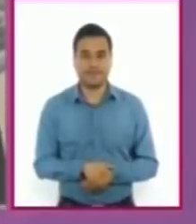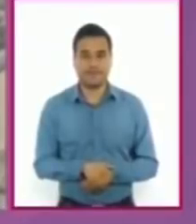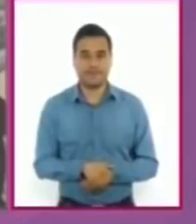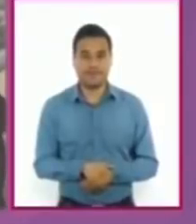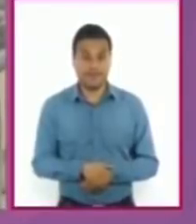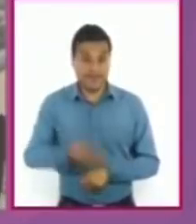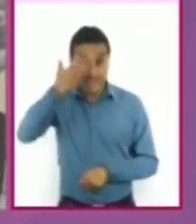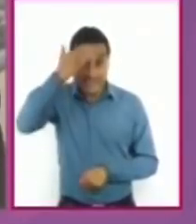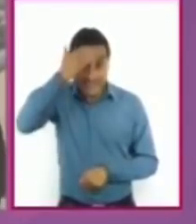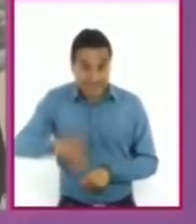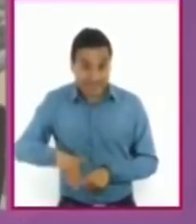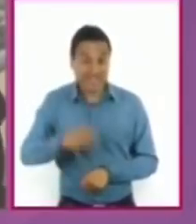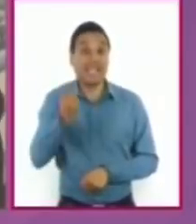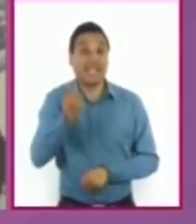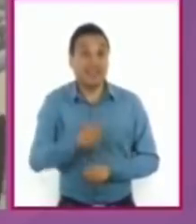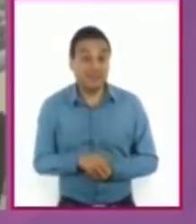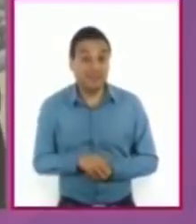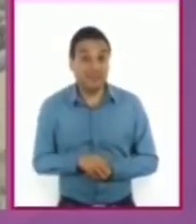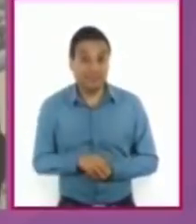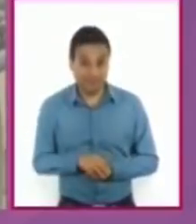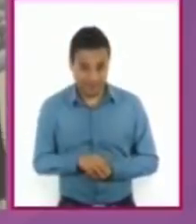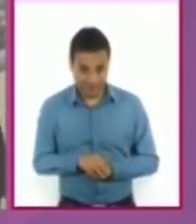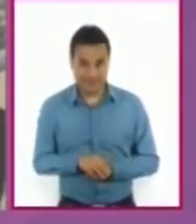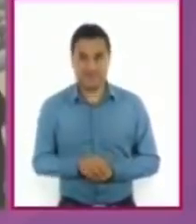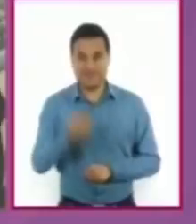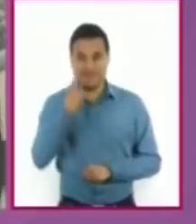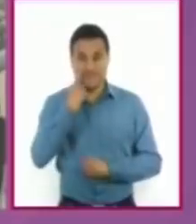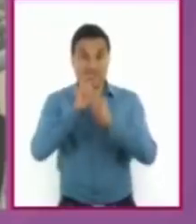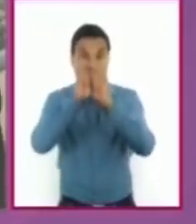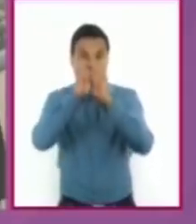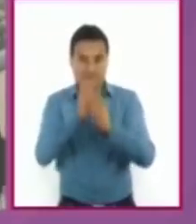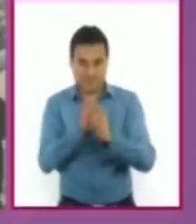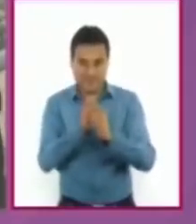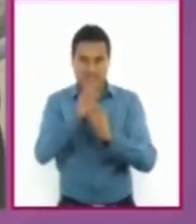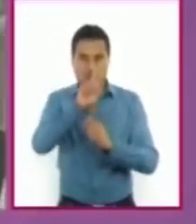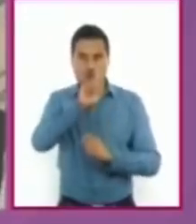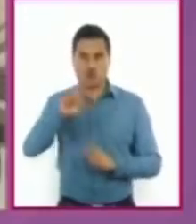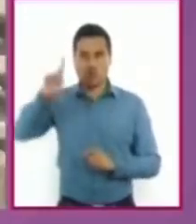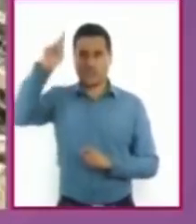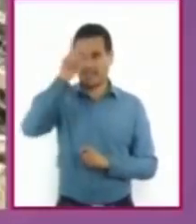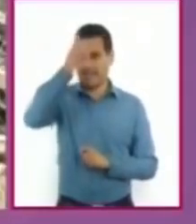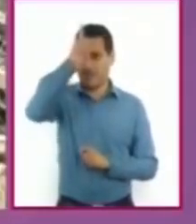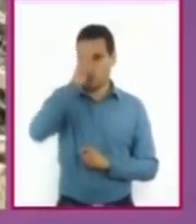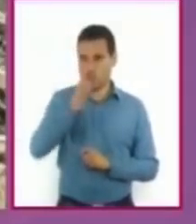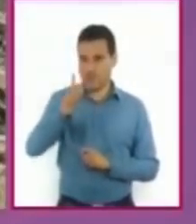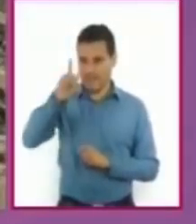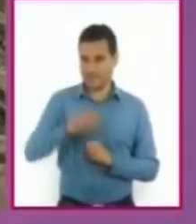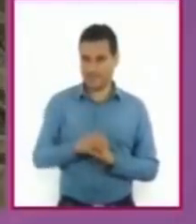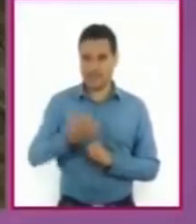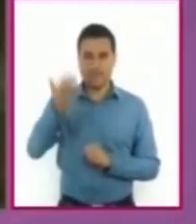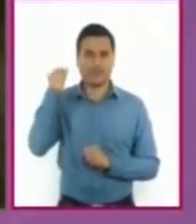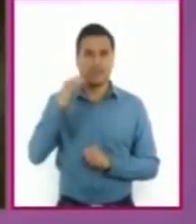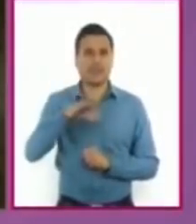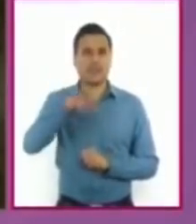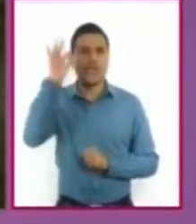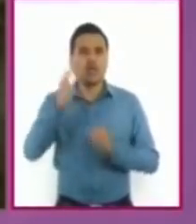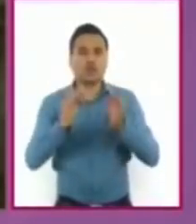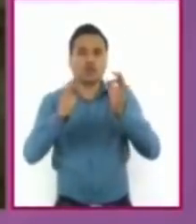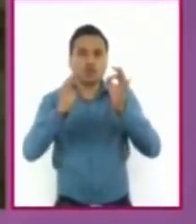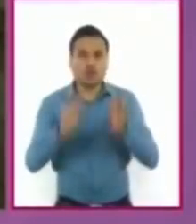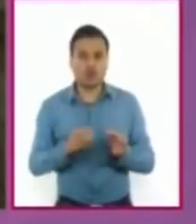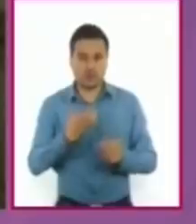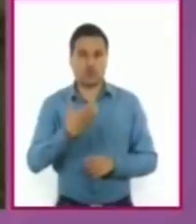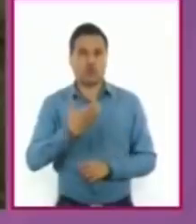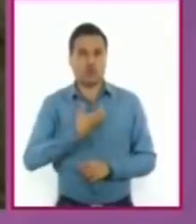¿Sabías que la escultura de Coyolxauhqui, diosa de la luna y hermana de Huitzilopochtli, fue descubierta en el centro de la Ciudad de